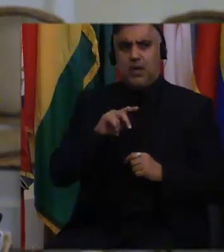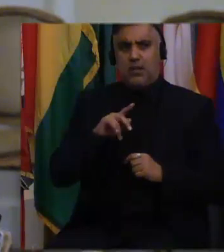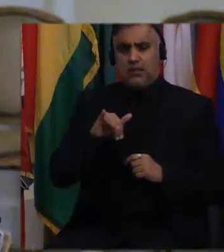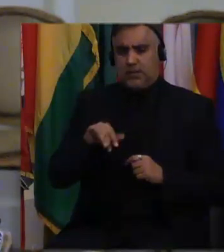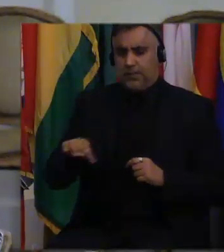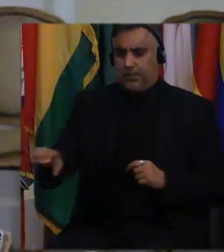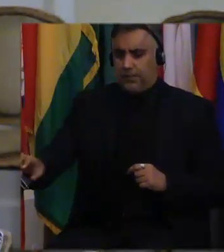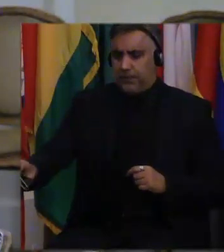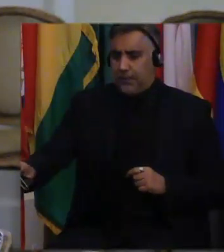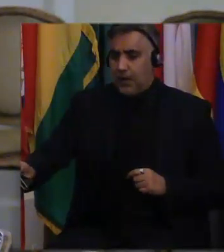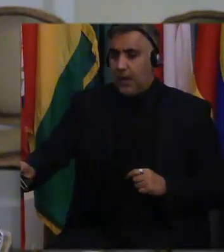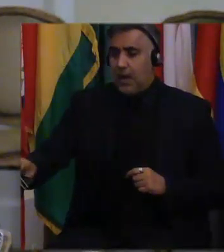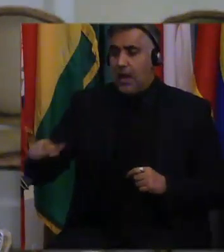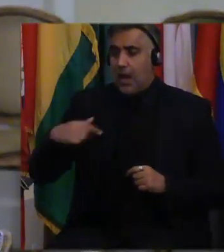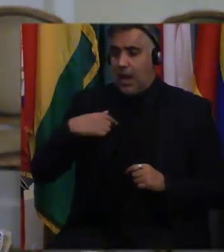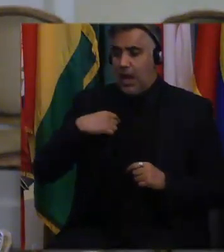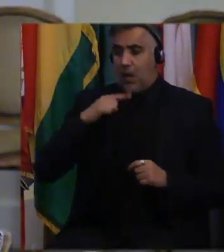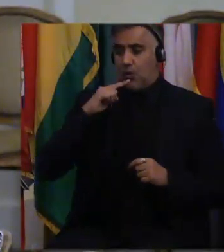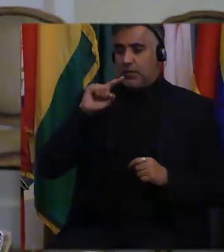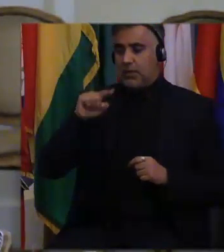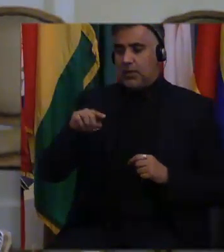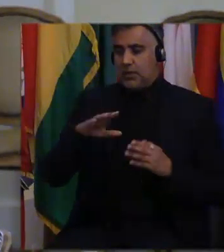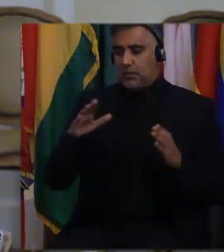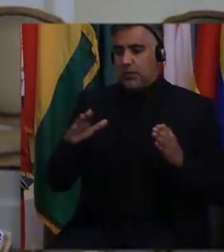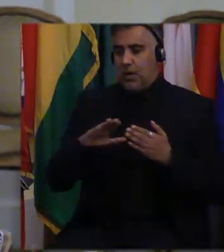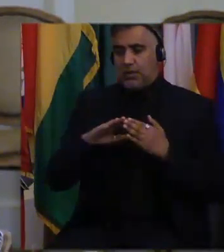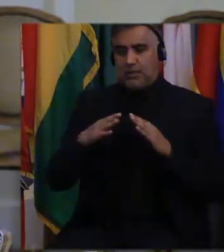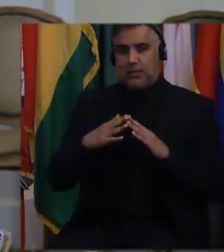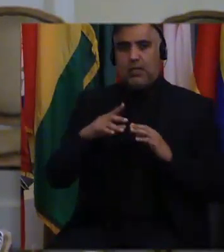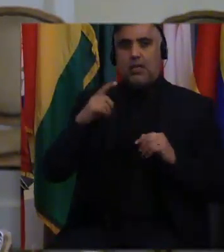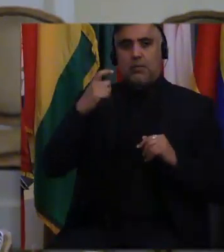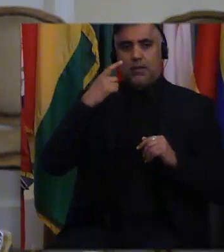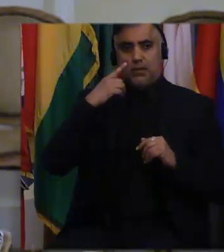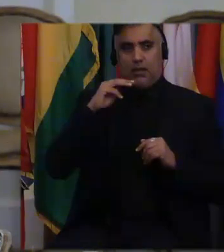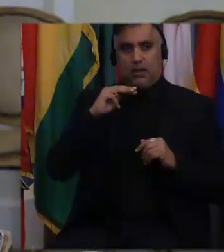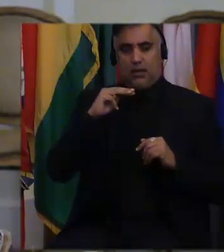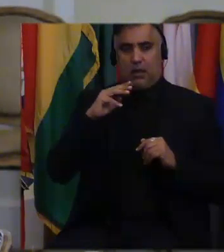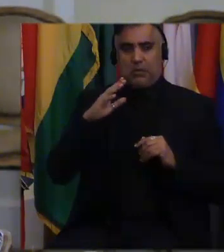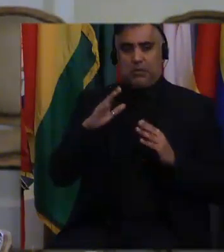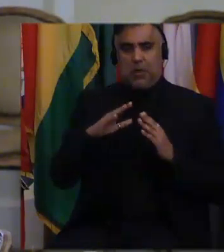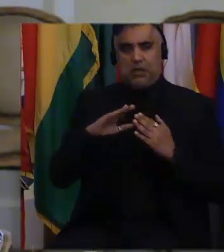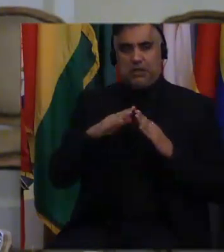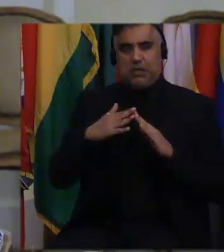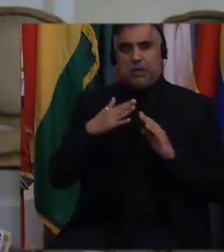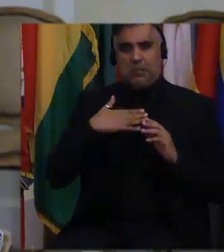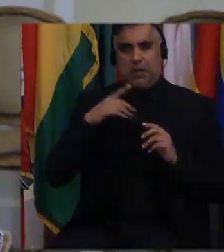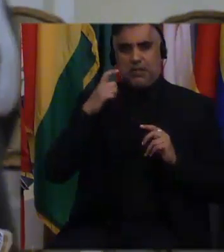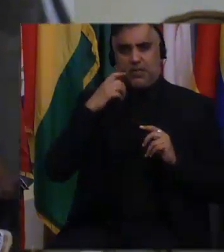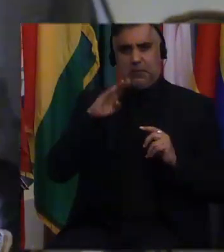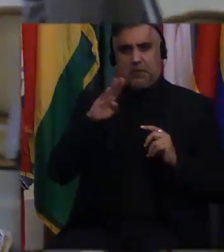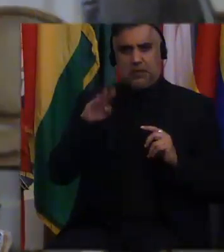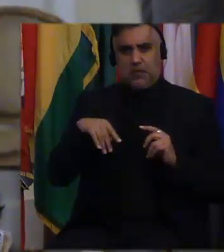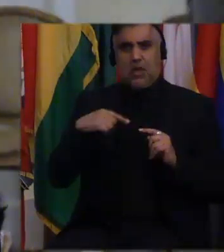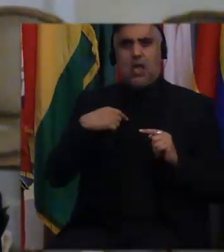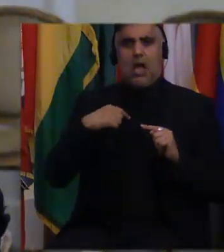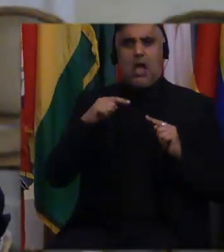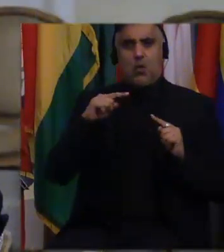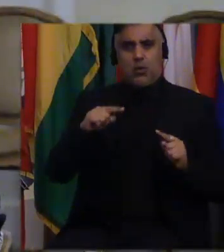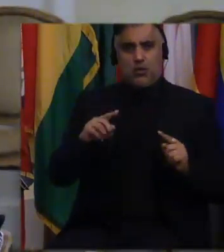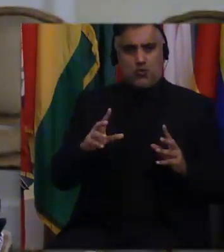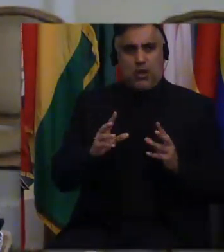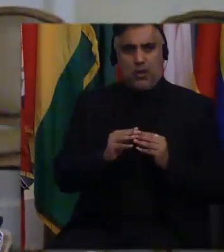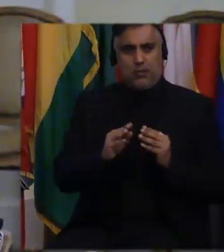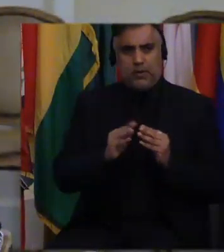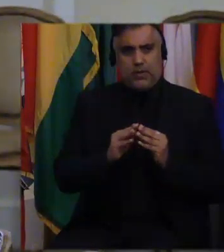una ciudad chiquita en mi estado, en Minas Gerais, y fui a hacer una palestra sobre derechos de las mujeres allá. Cuando